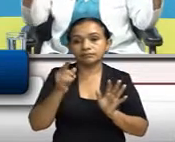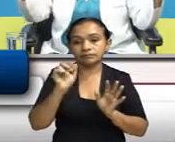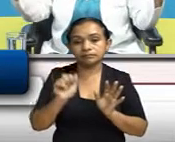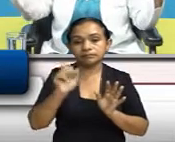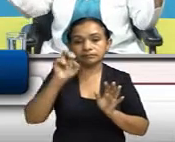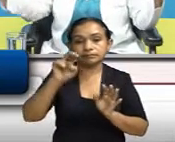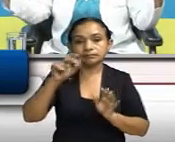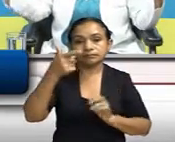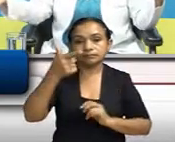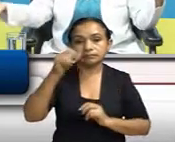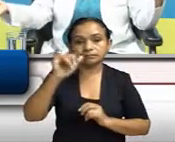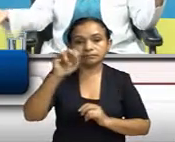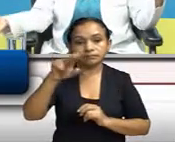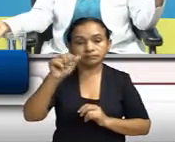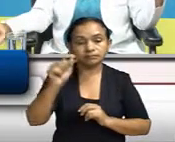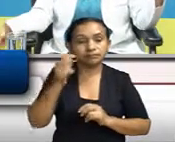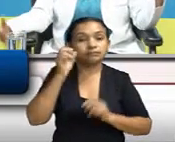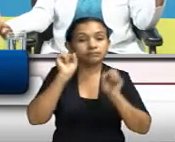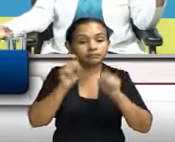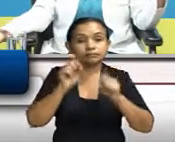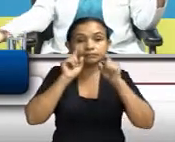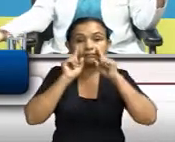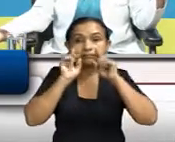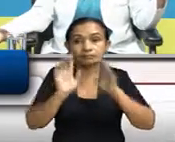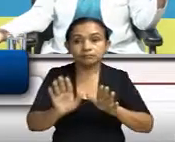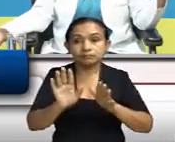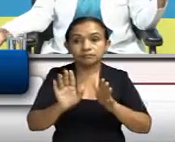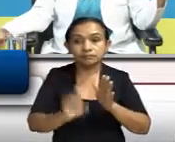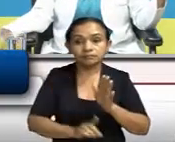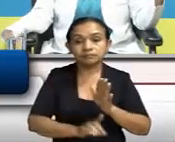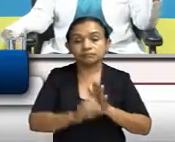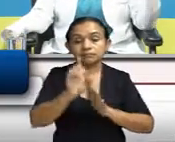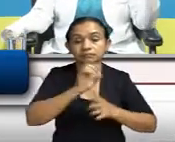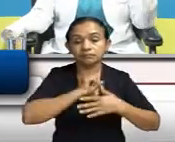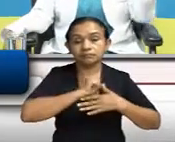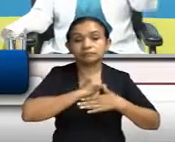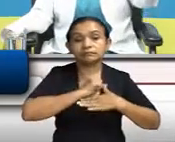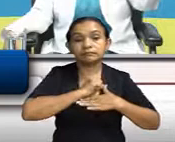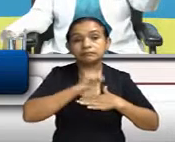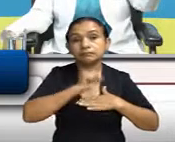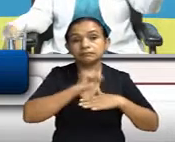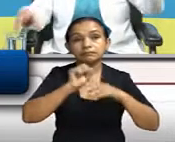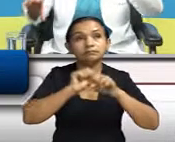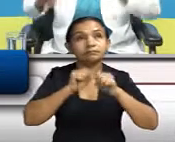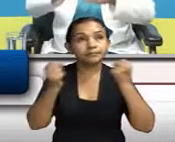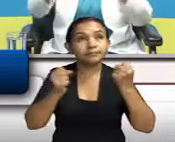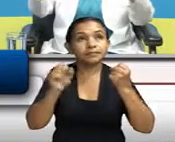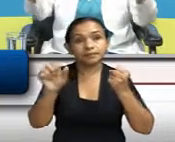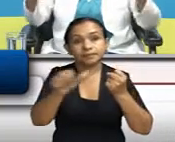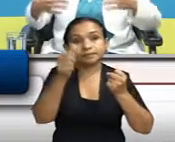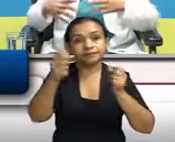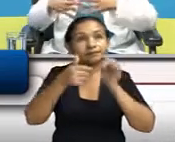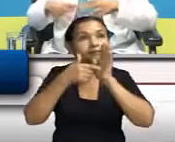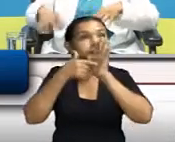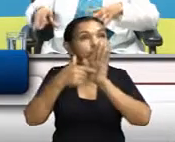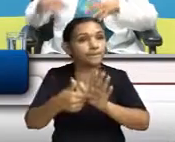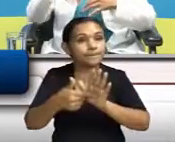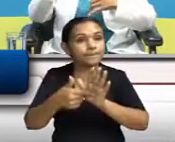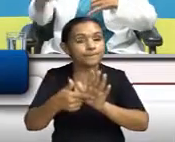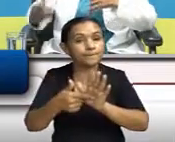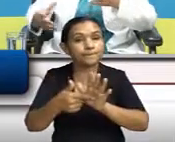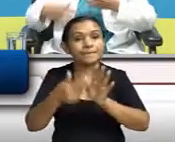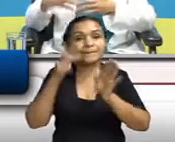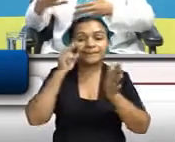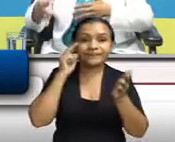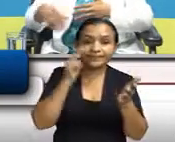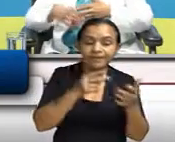pero igual hay que cuidarse, como tú mencionabas, Miguel, porque puede desarrollar un infarto. Luego tenemos otra prueba que él te dice, viene comentándote, mira,